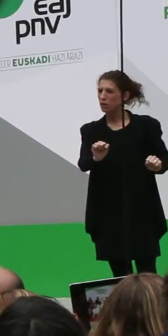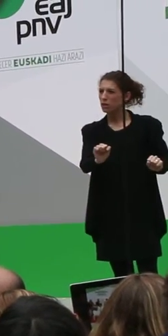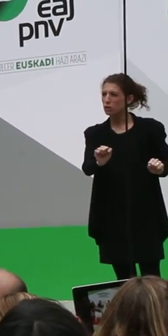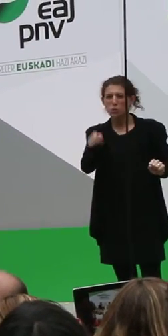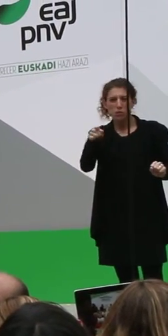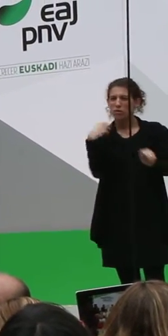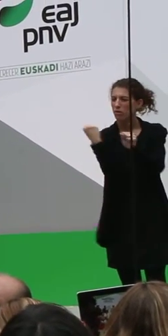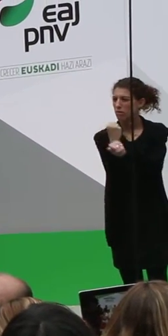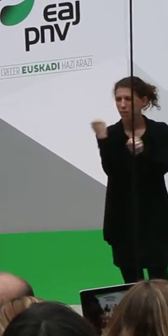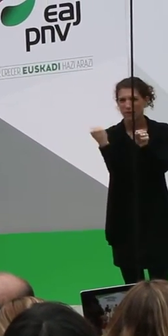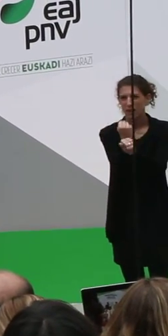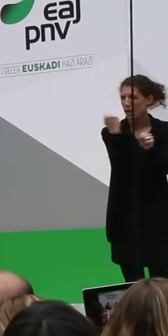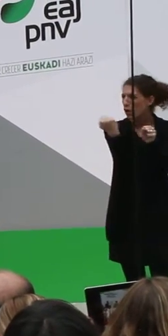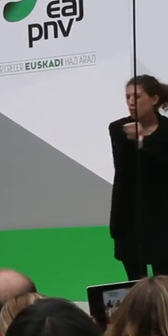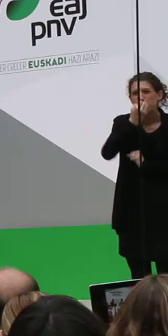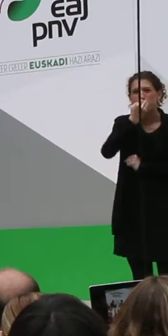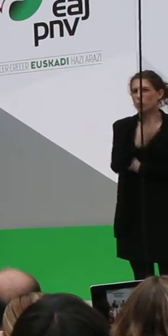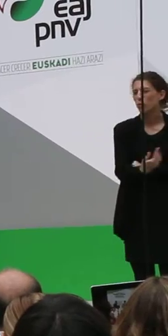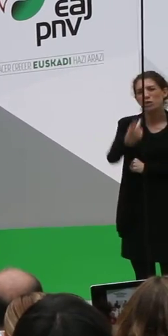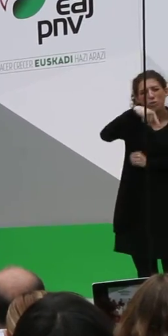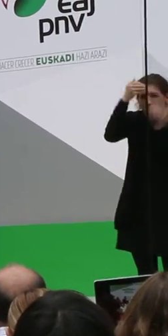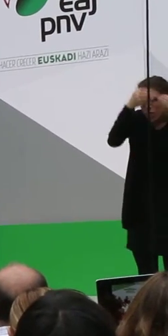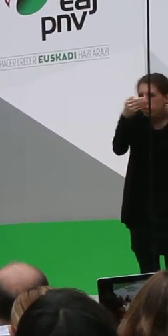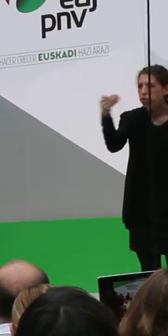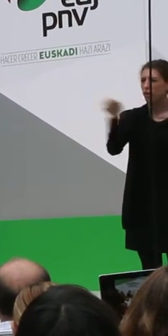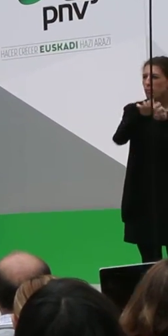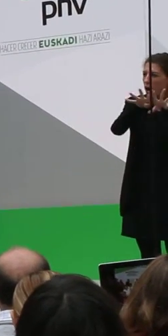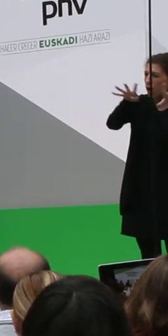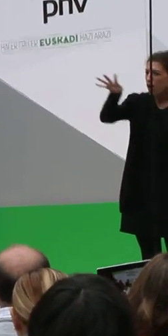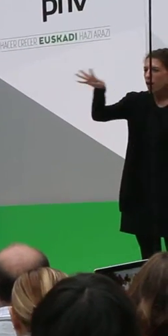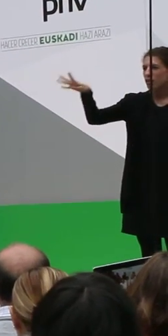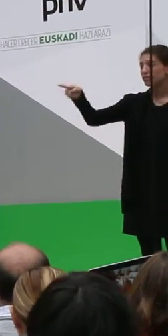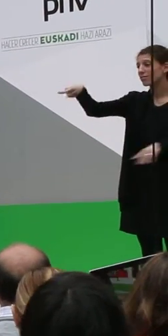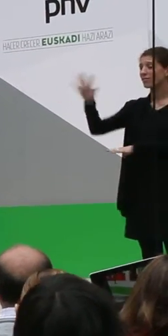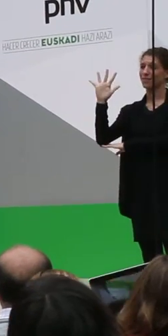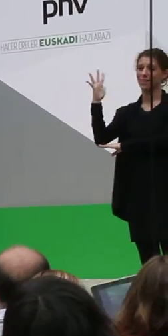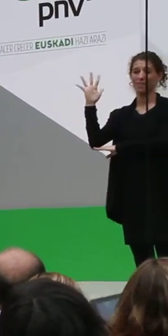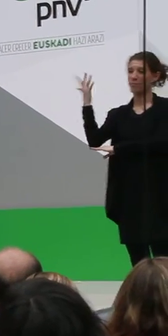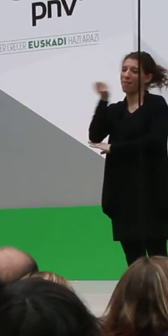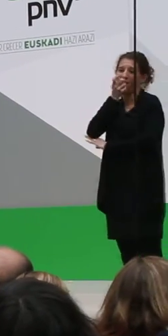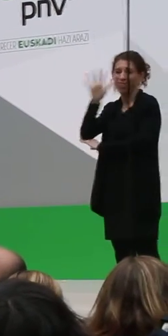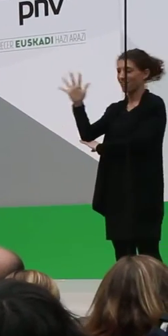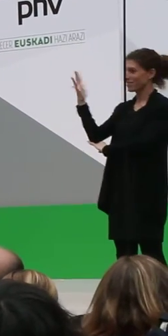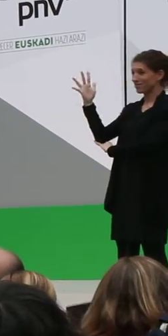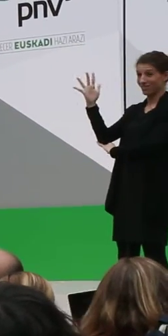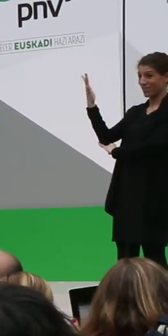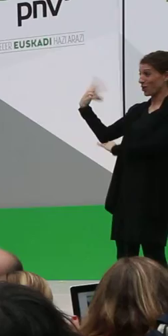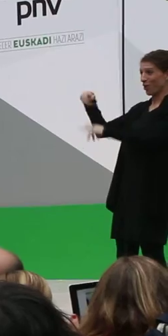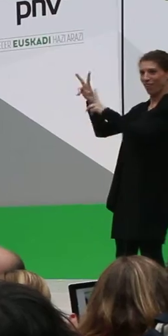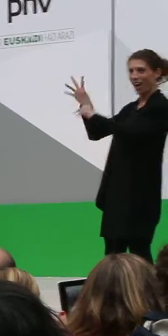hostoak mundu zabalera irekita. Gernikako zuhaitz berria utzi